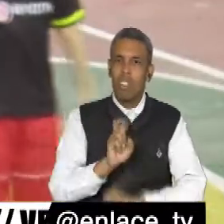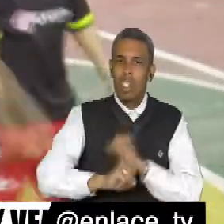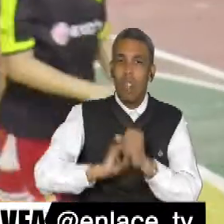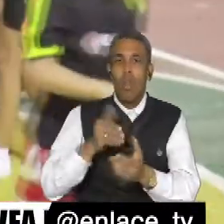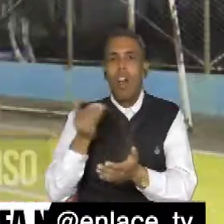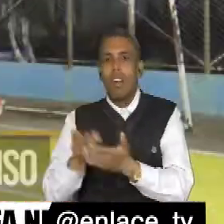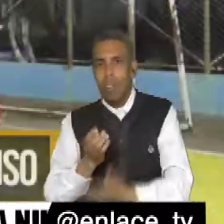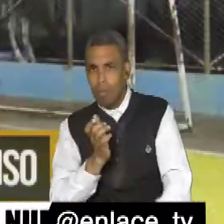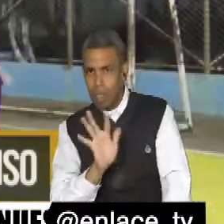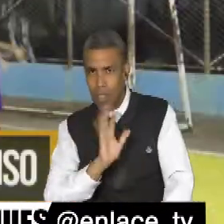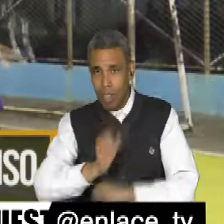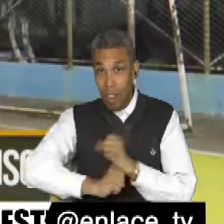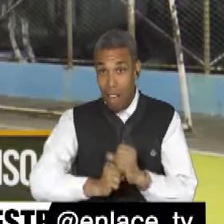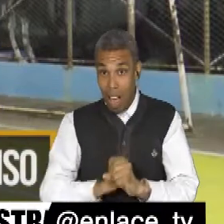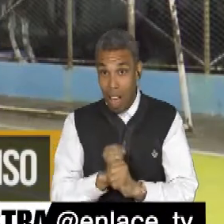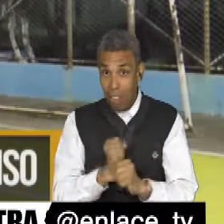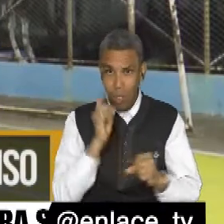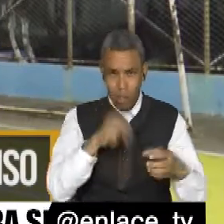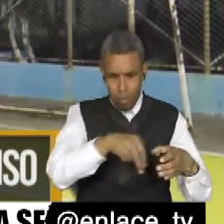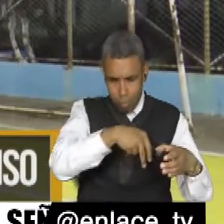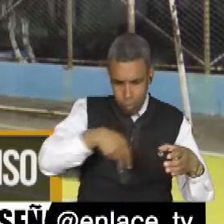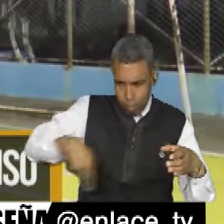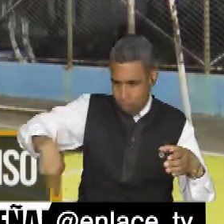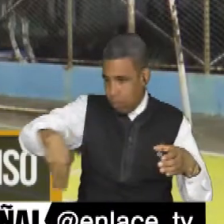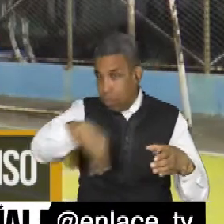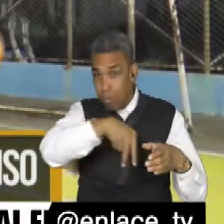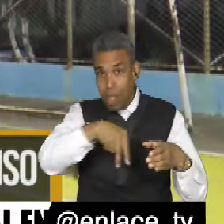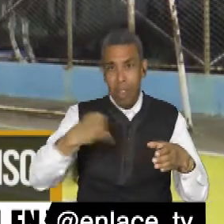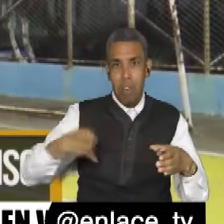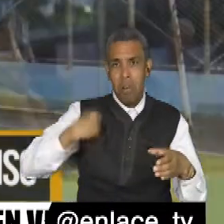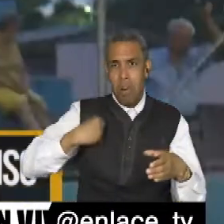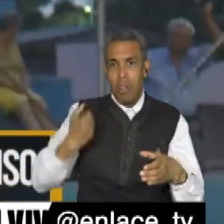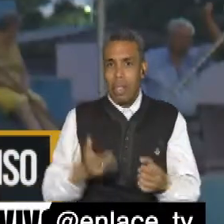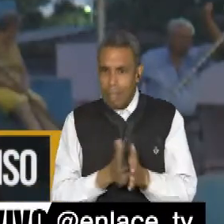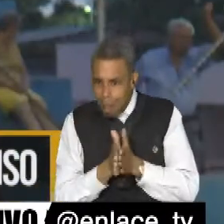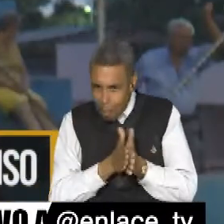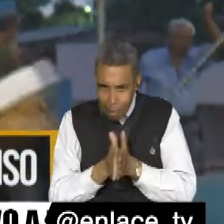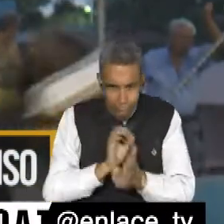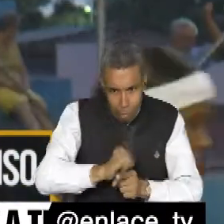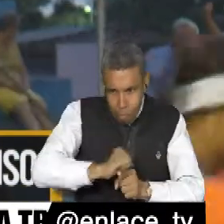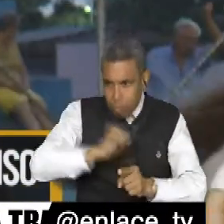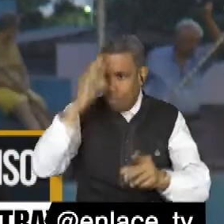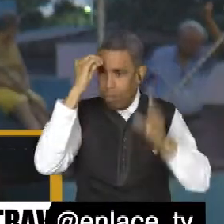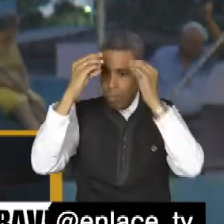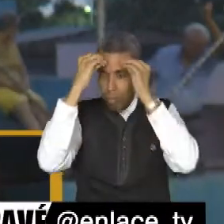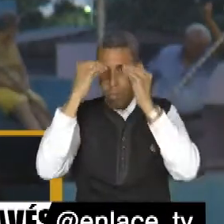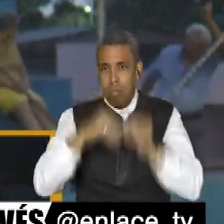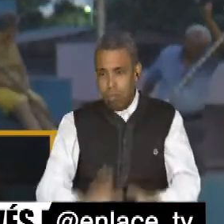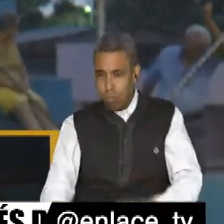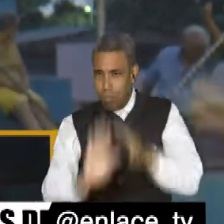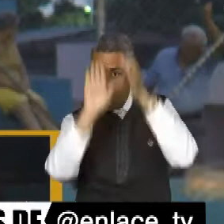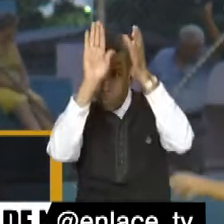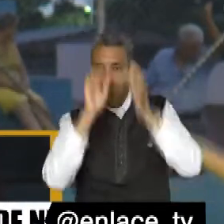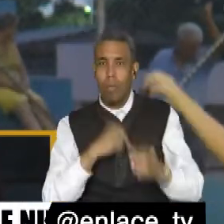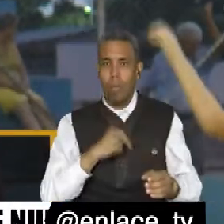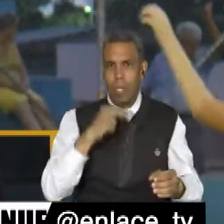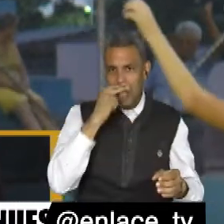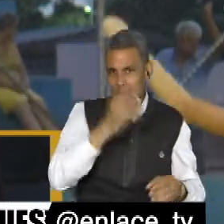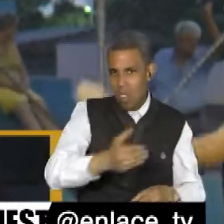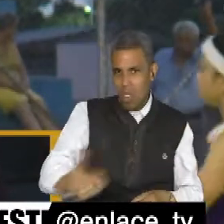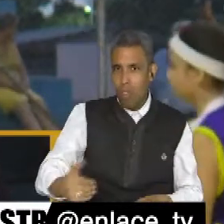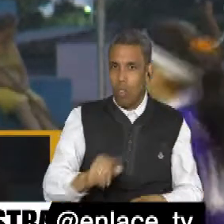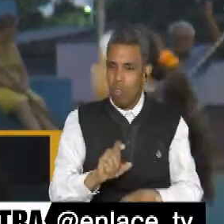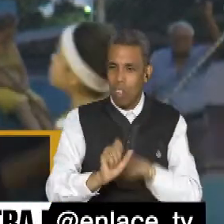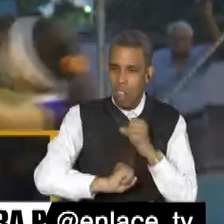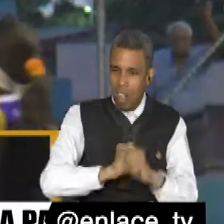que en Barranca Bermeja esta disciplina deportiva tiene potencial. Y niños entre 6 y 15 años, y pues aquí